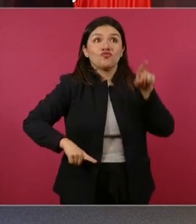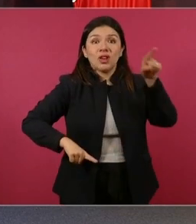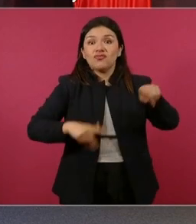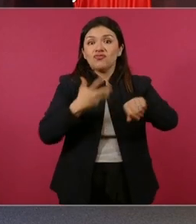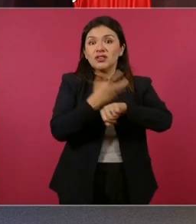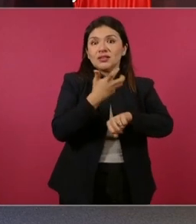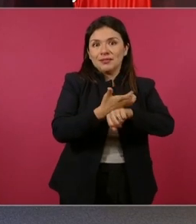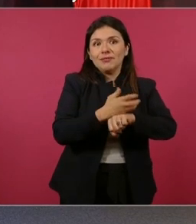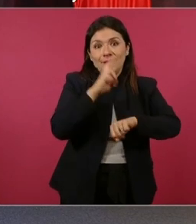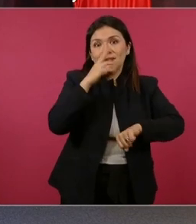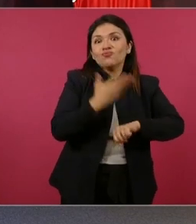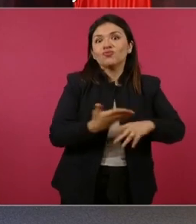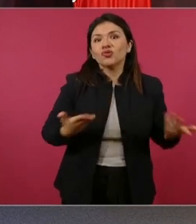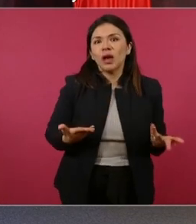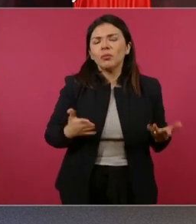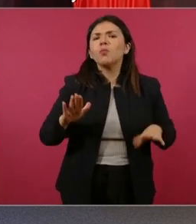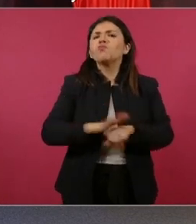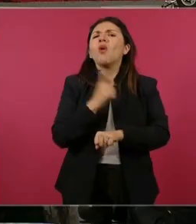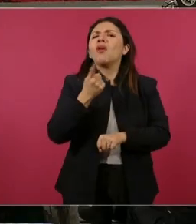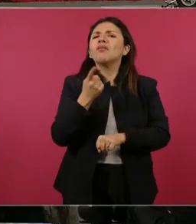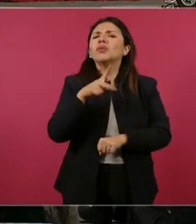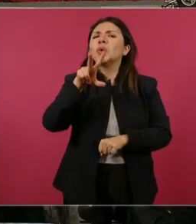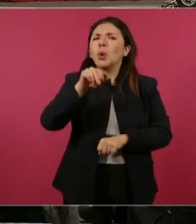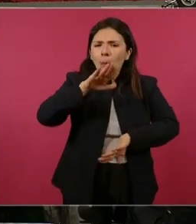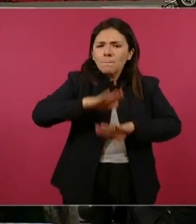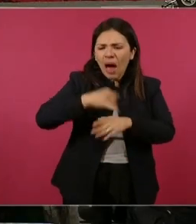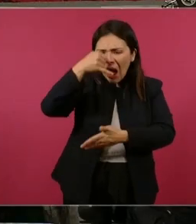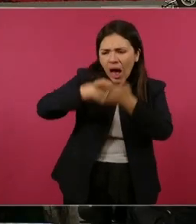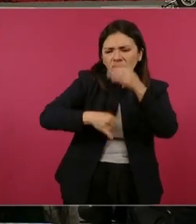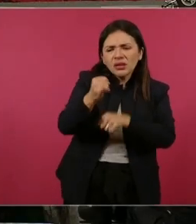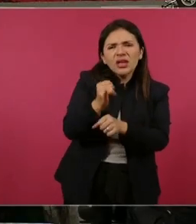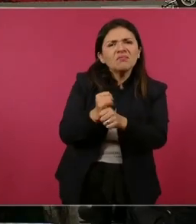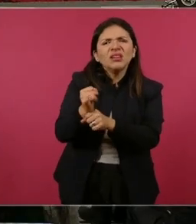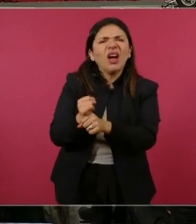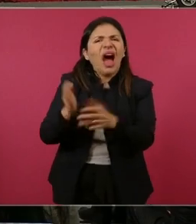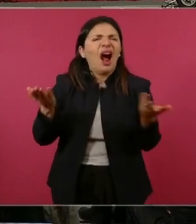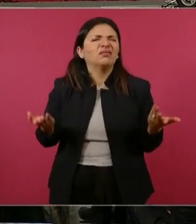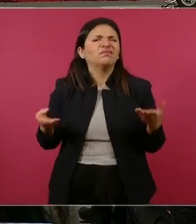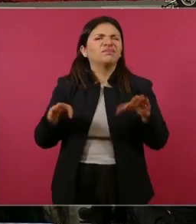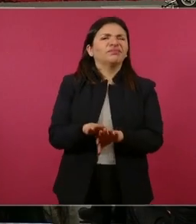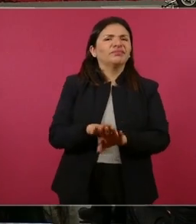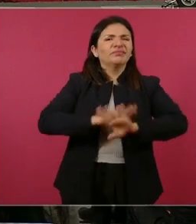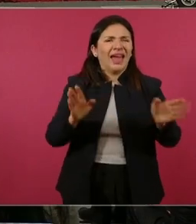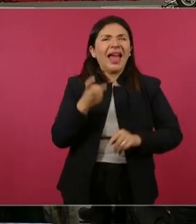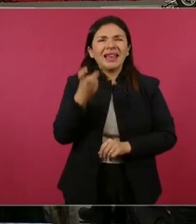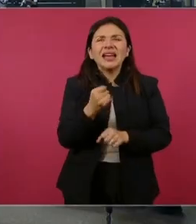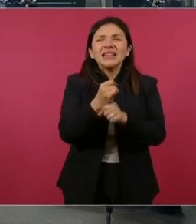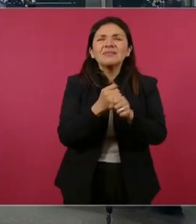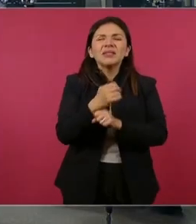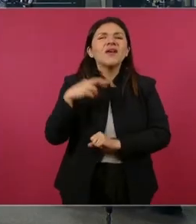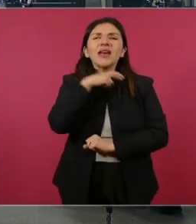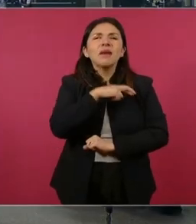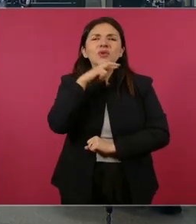Unidos? ¿Por qué le dieron carpetazo a la investigación sobre Rápido y